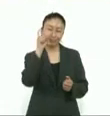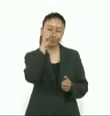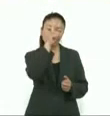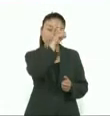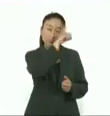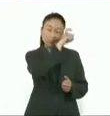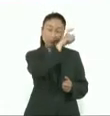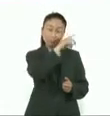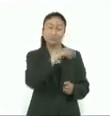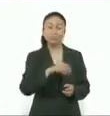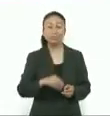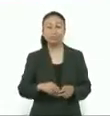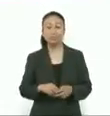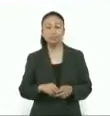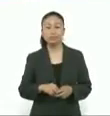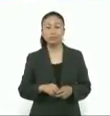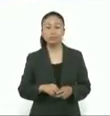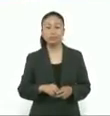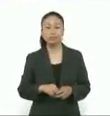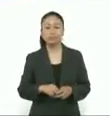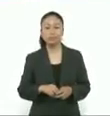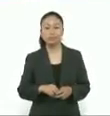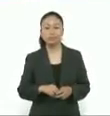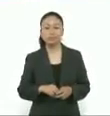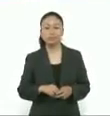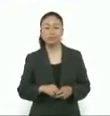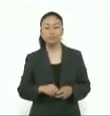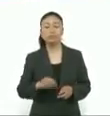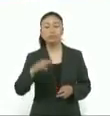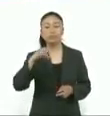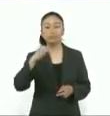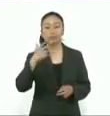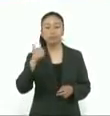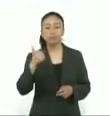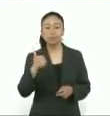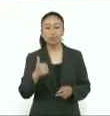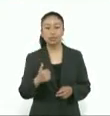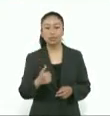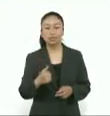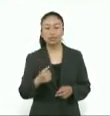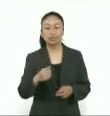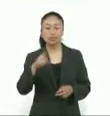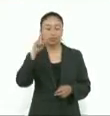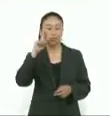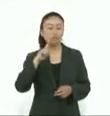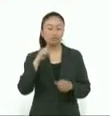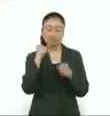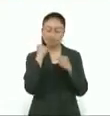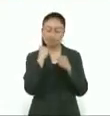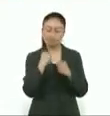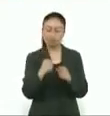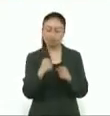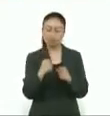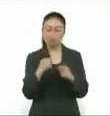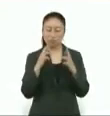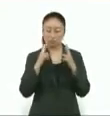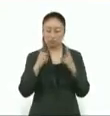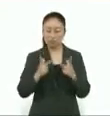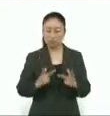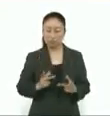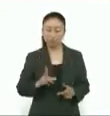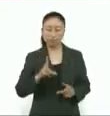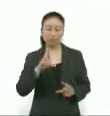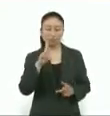irreversibles. En maya es la mujer de jade, que no se rompe, trasciende el